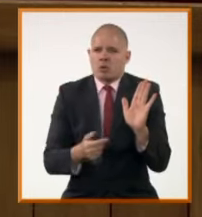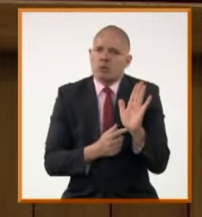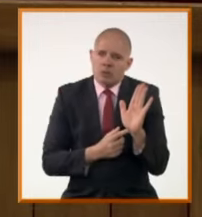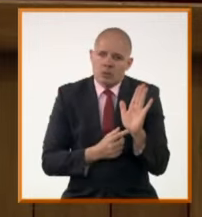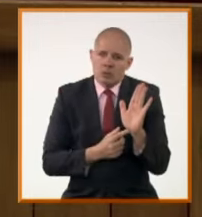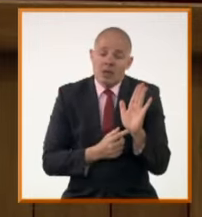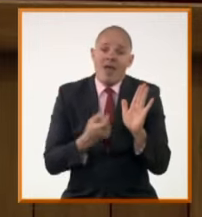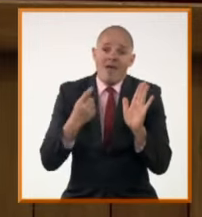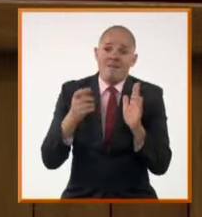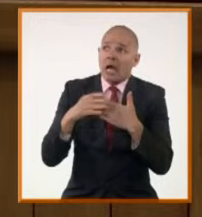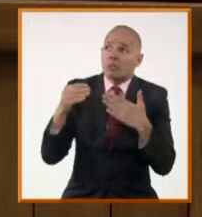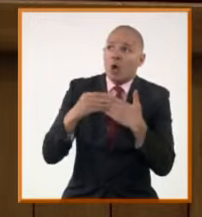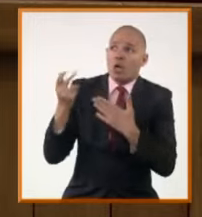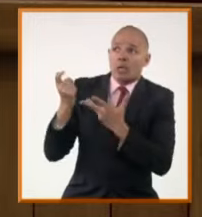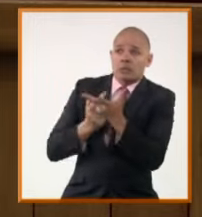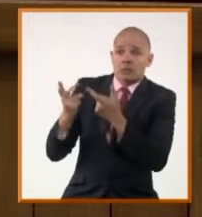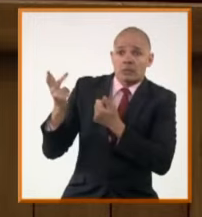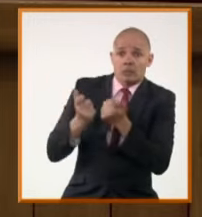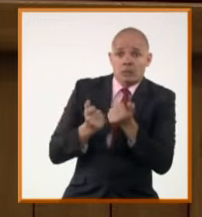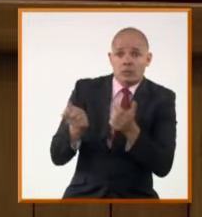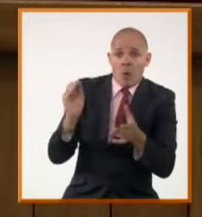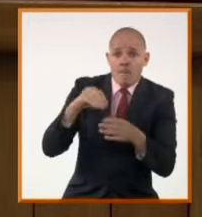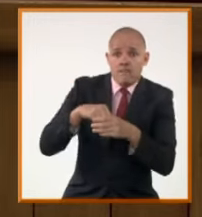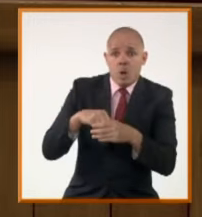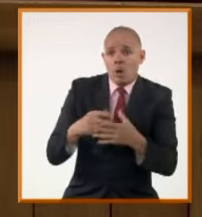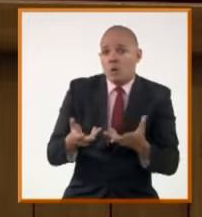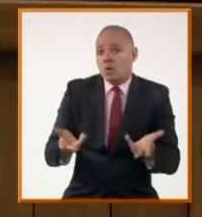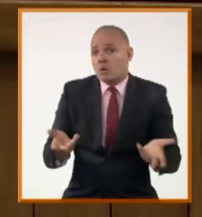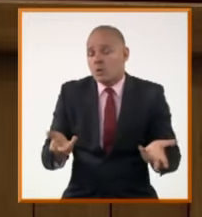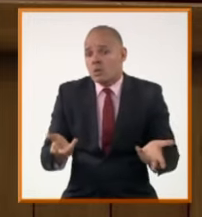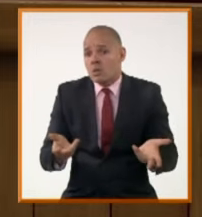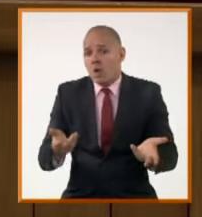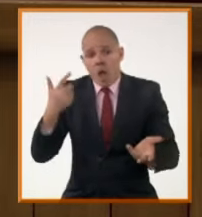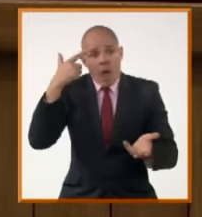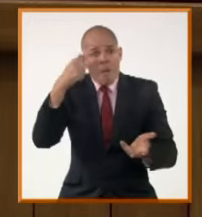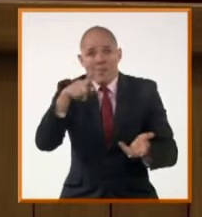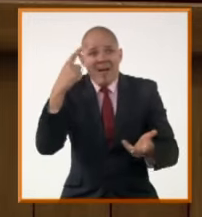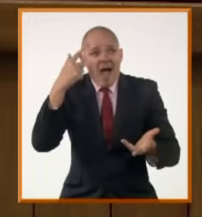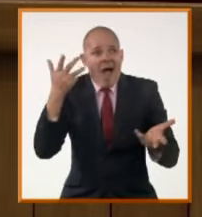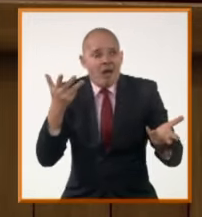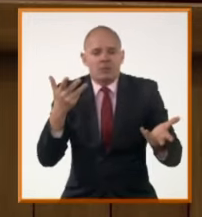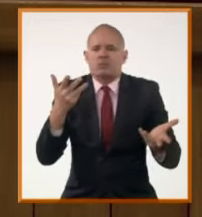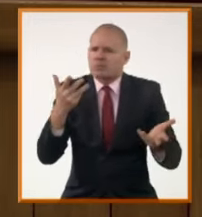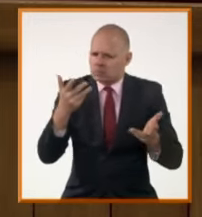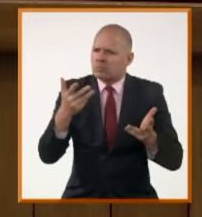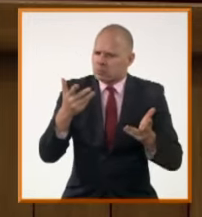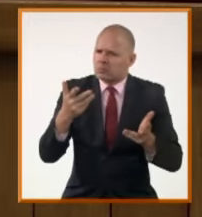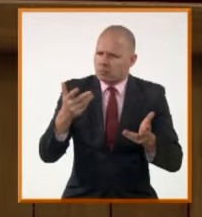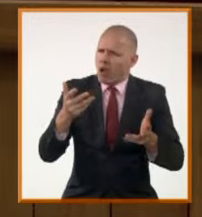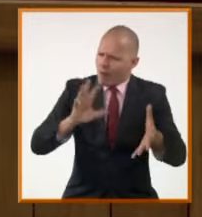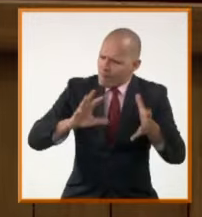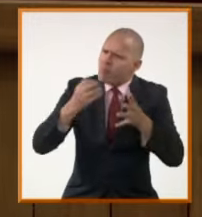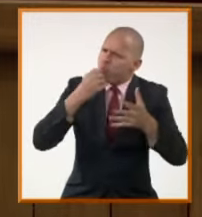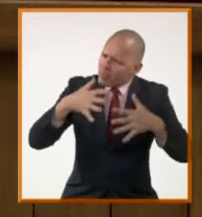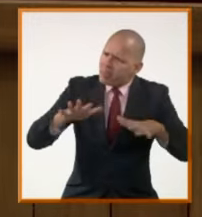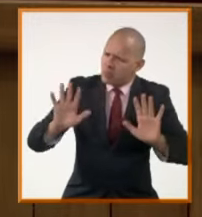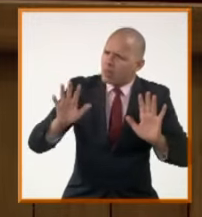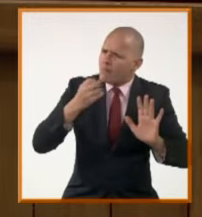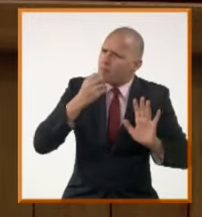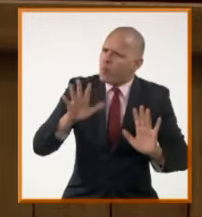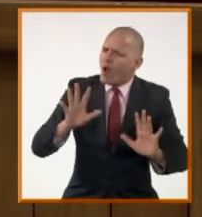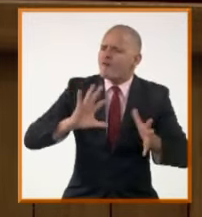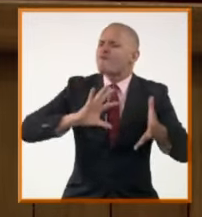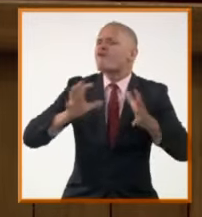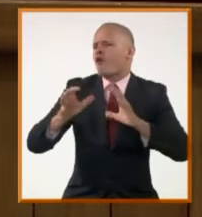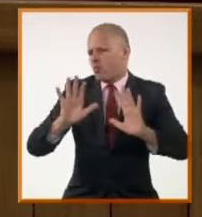mencionado anteriormente, sí existen caminos, existen potencialidades que no se han explotado. Y lo primero